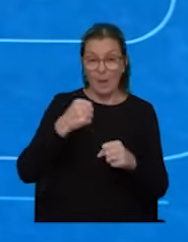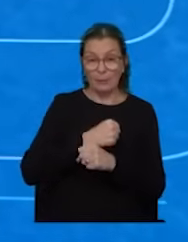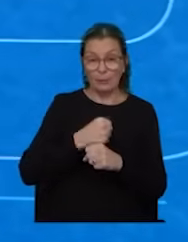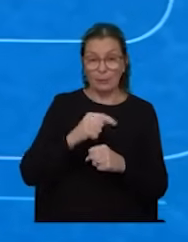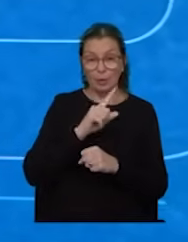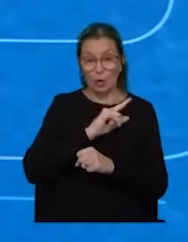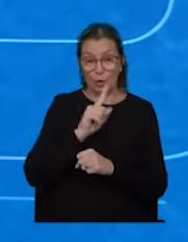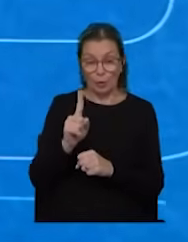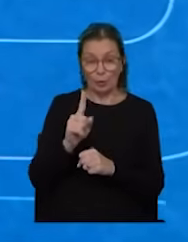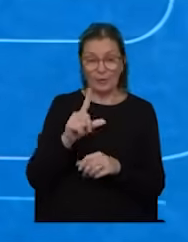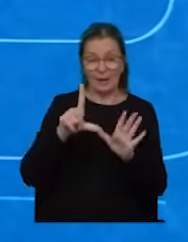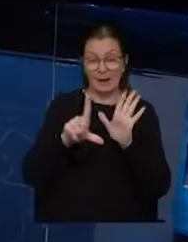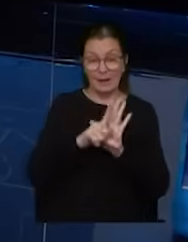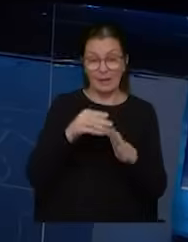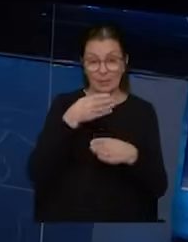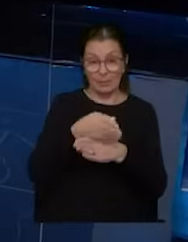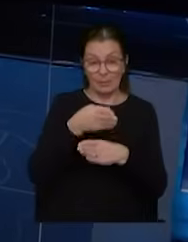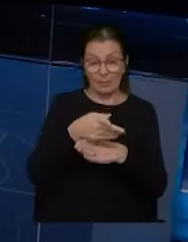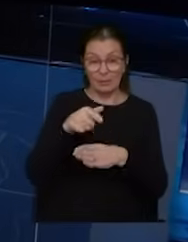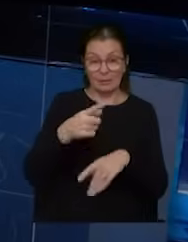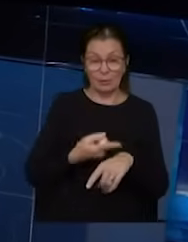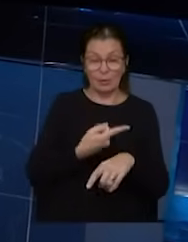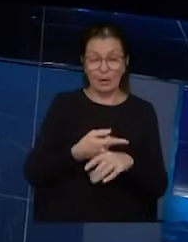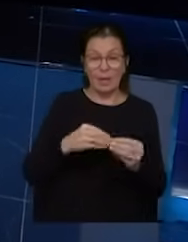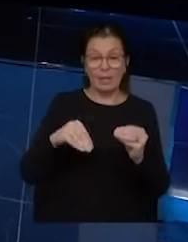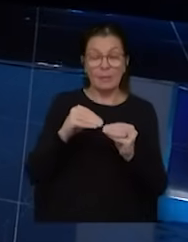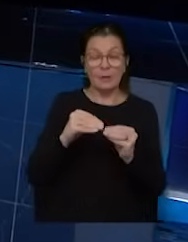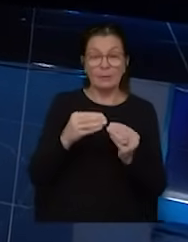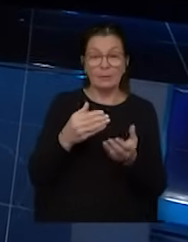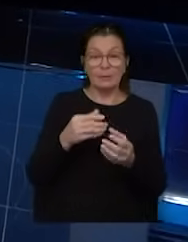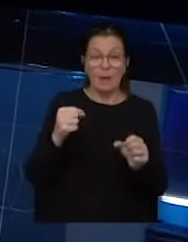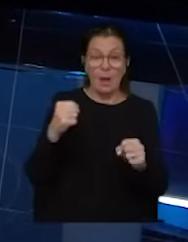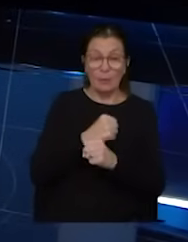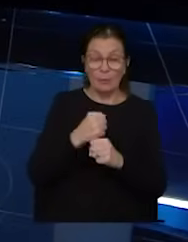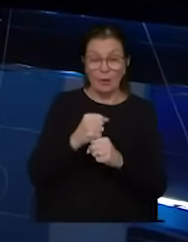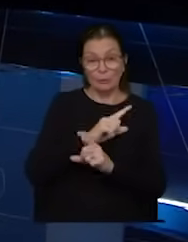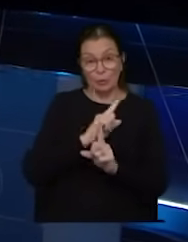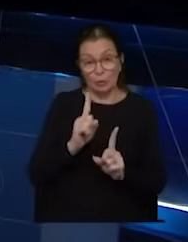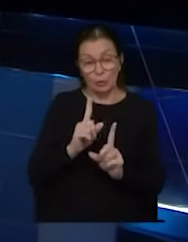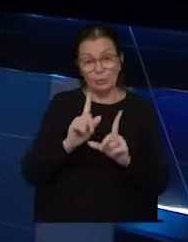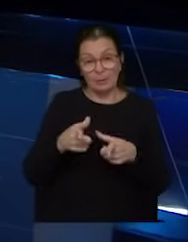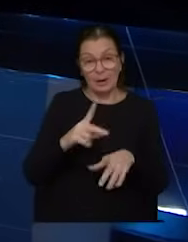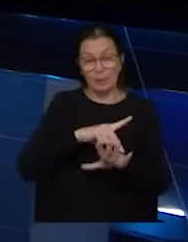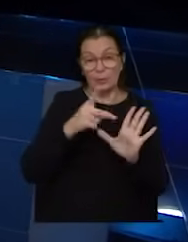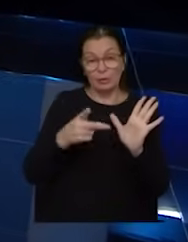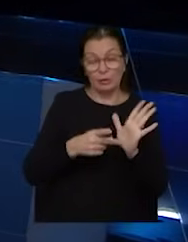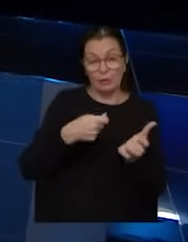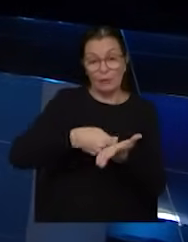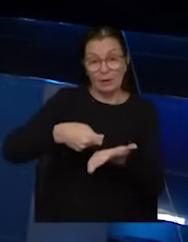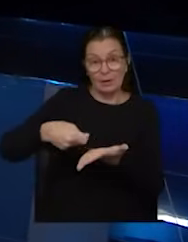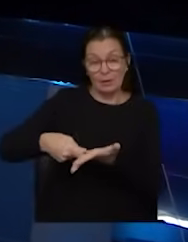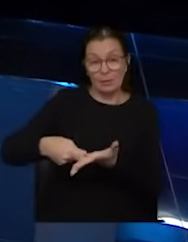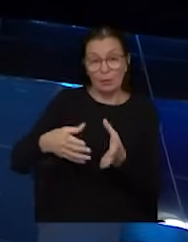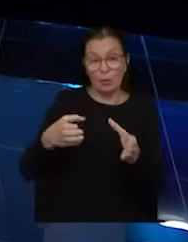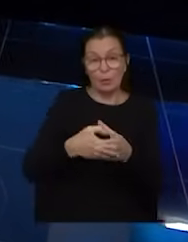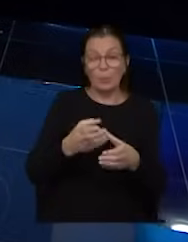o no de la ley de medios por estas horas además se va a estar aprobando o no también el proyecto de financiamiento de los